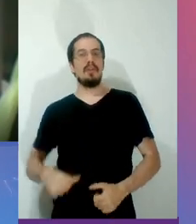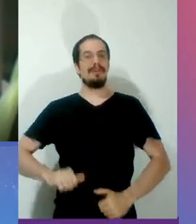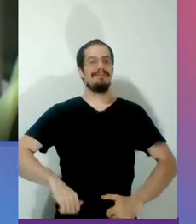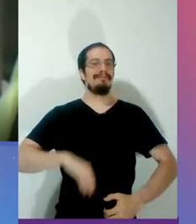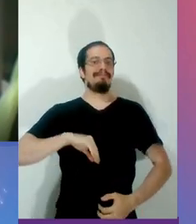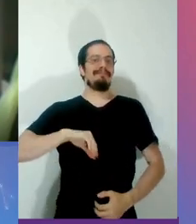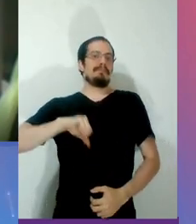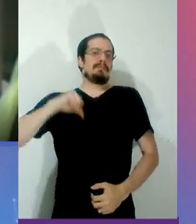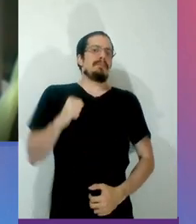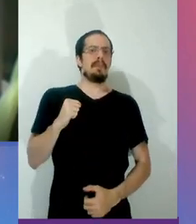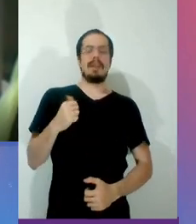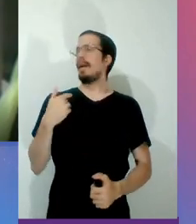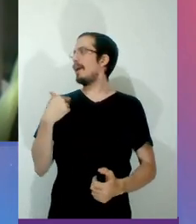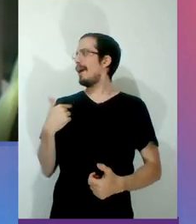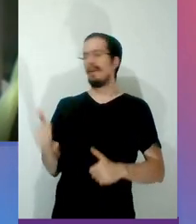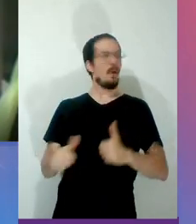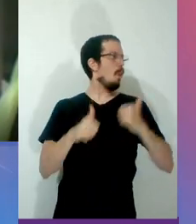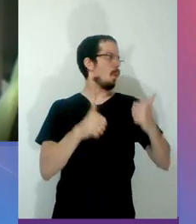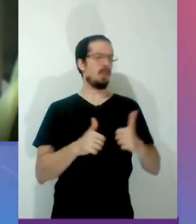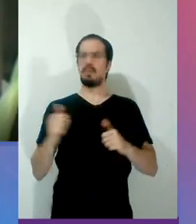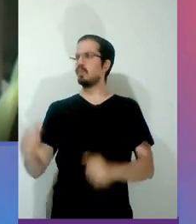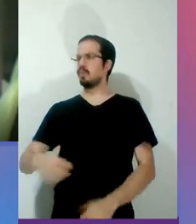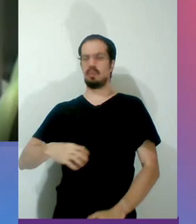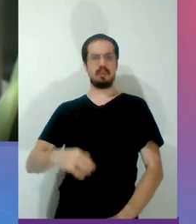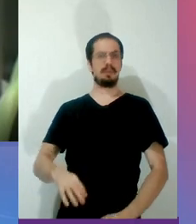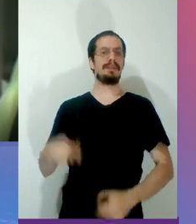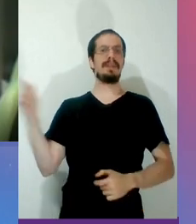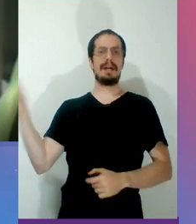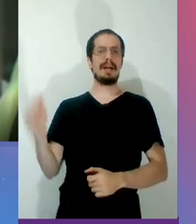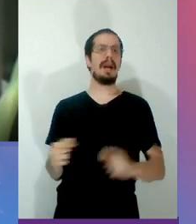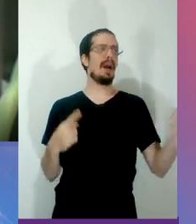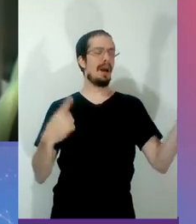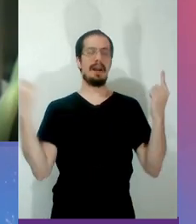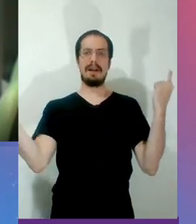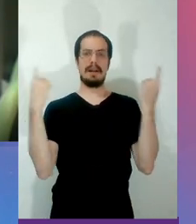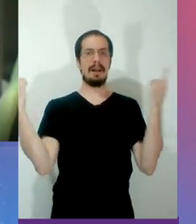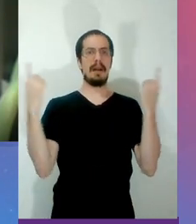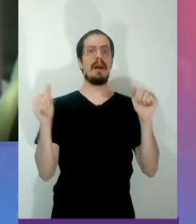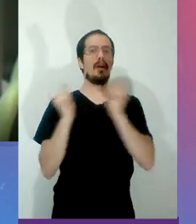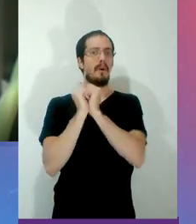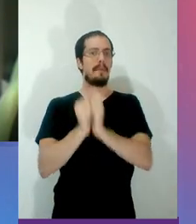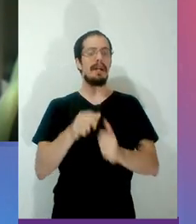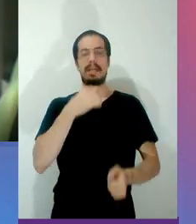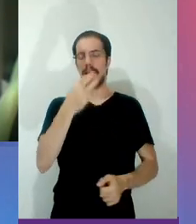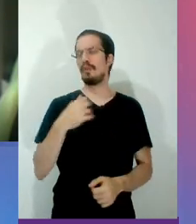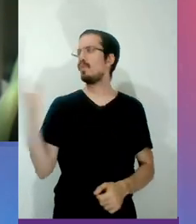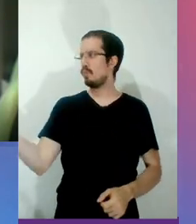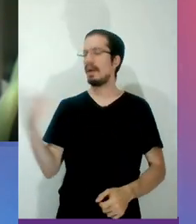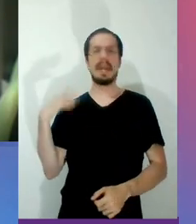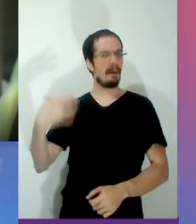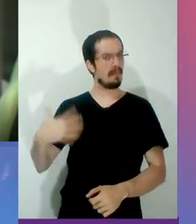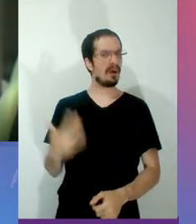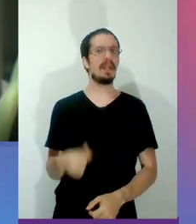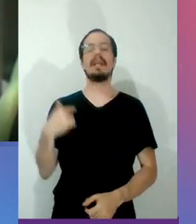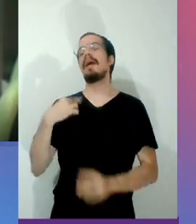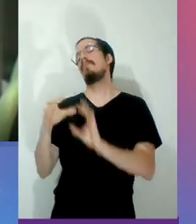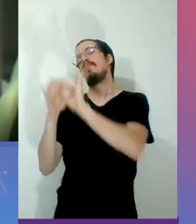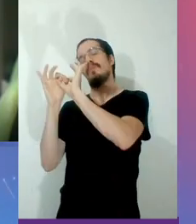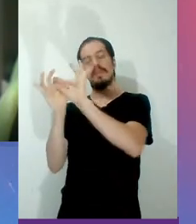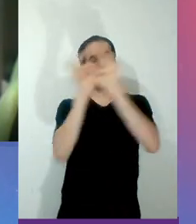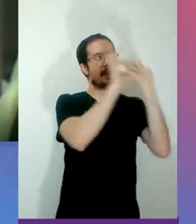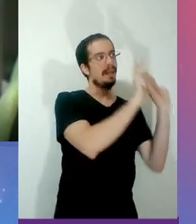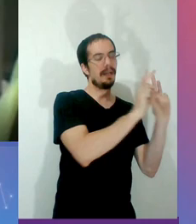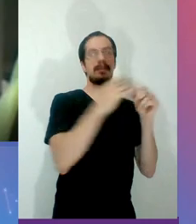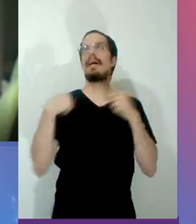con tremendas dos mujeres acá. Muchas gracias por la entrega de sus conocimientos. Creo que de verdad fue un